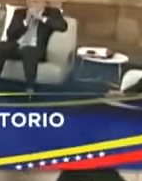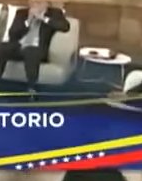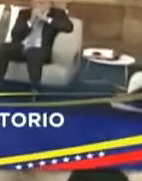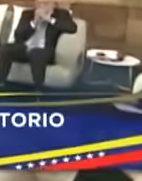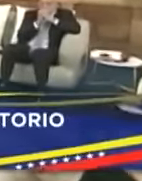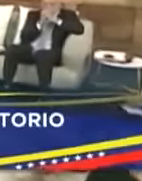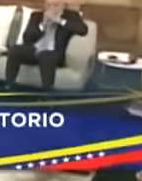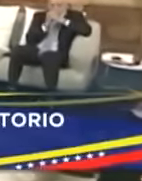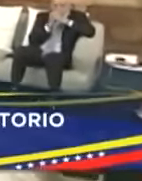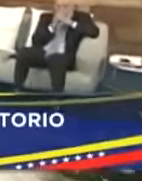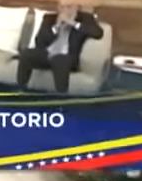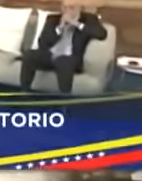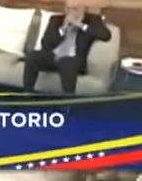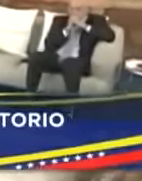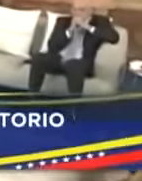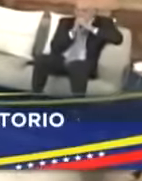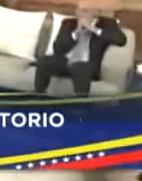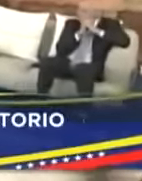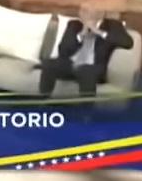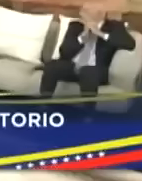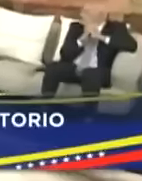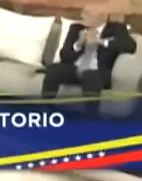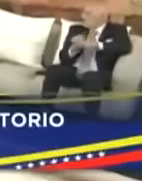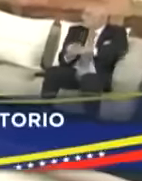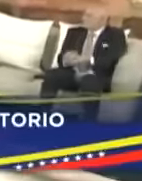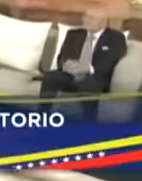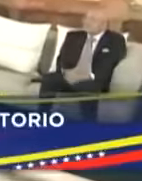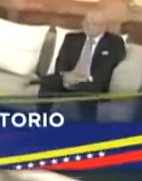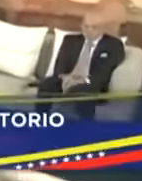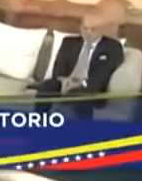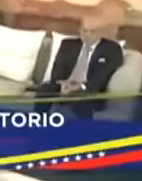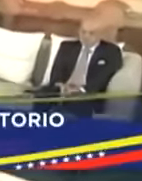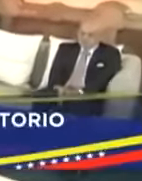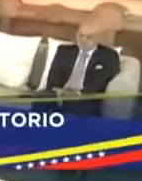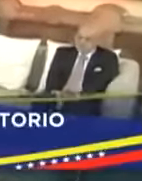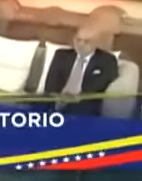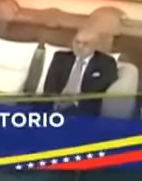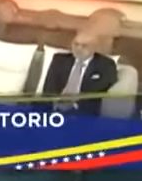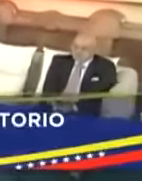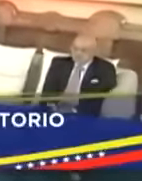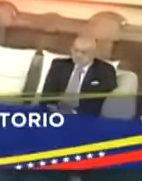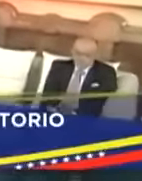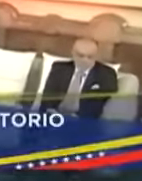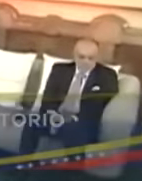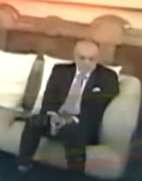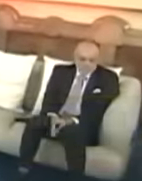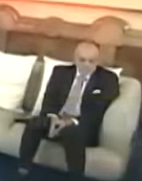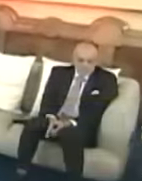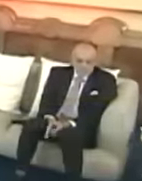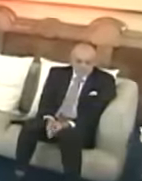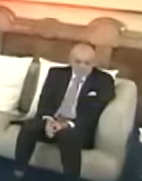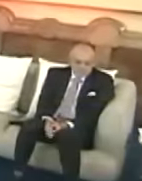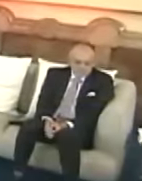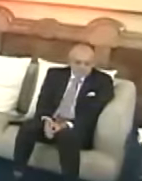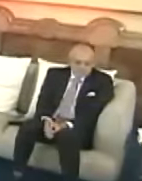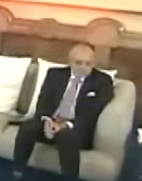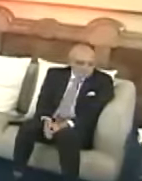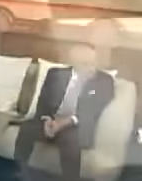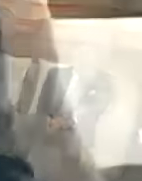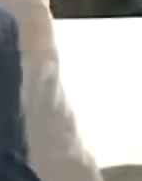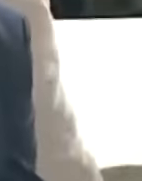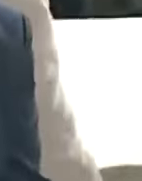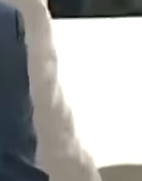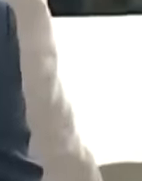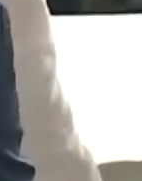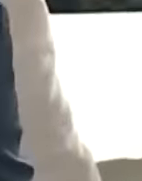progresiva. Vamos avanzando de manera progresiva. La vicepresidenta ejecutiva también tiene algunas reflexiones,